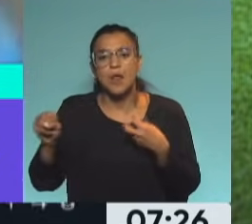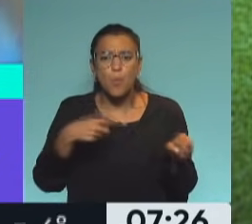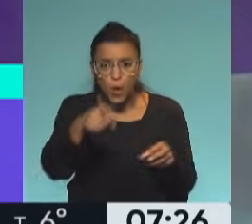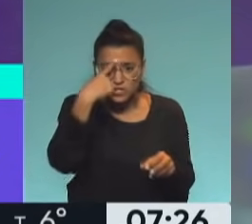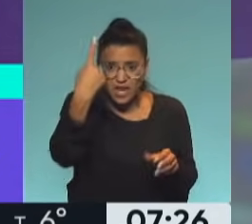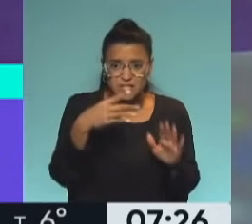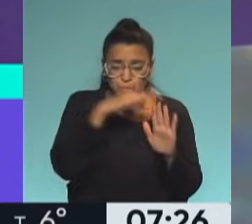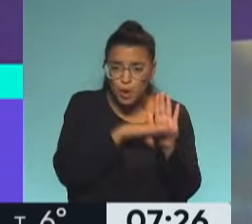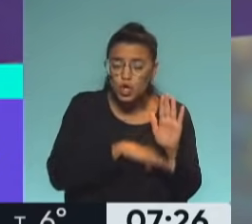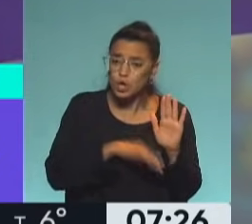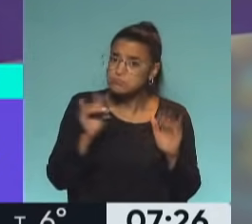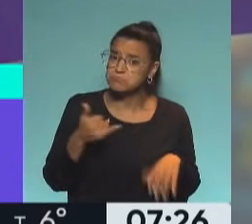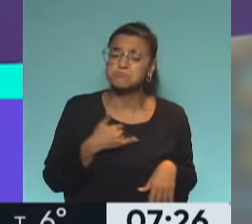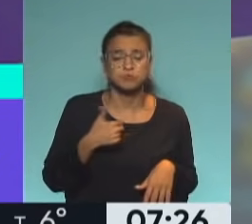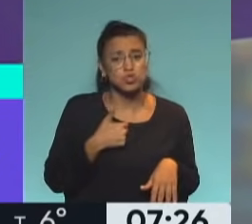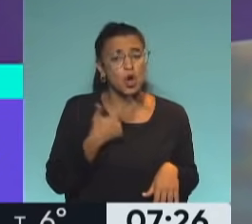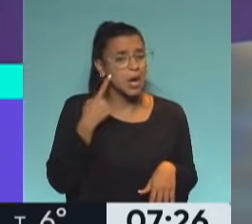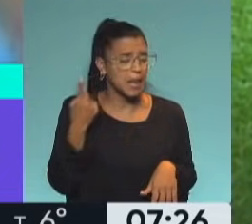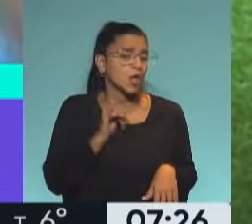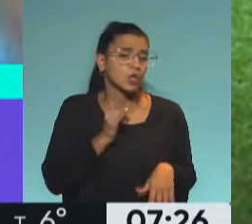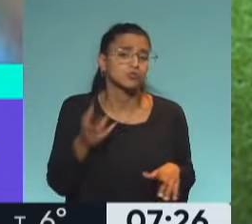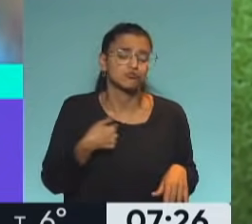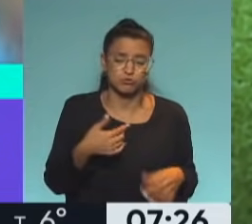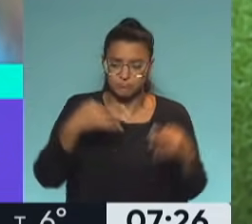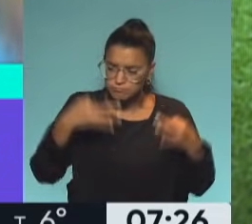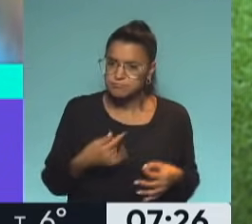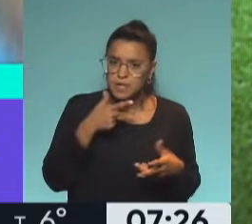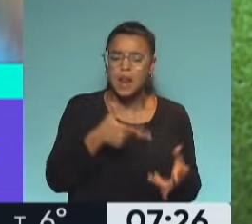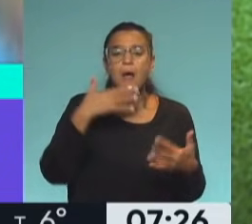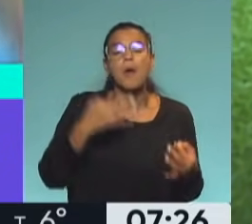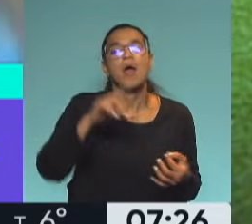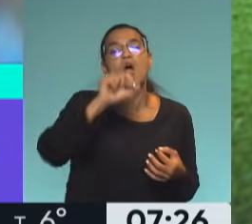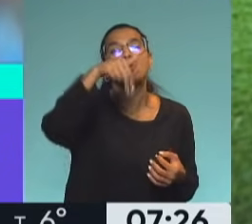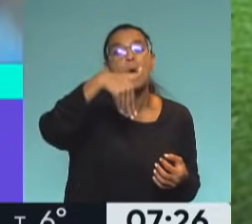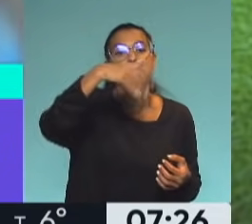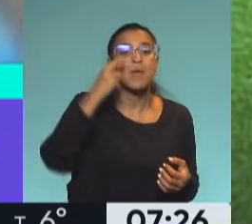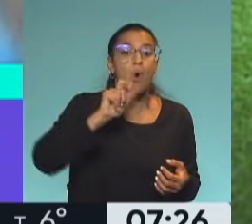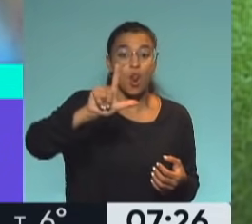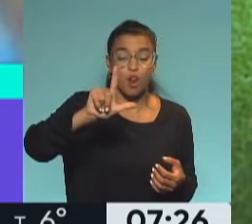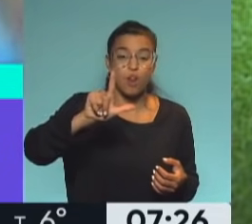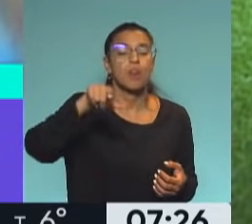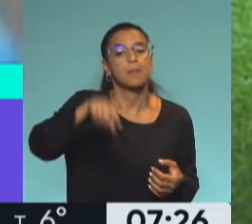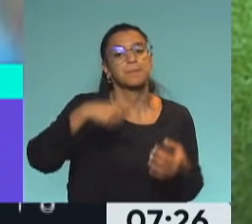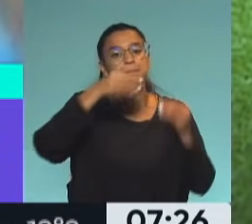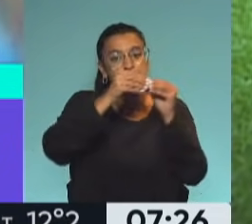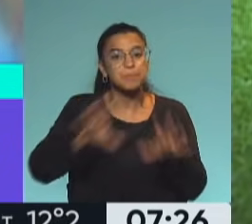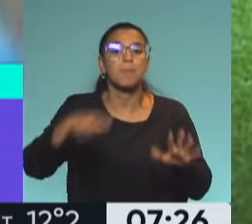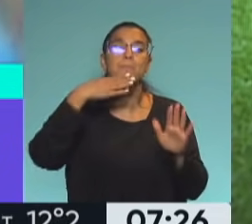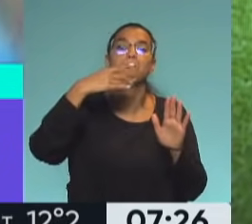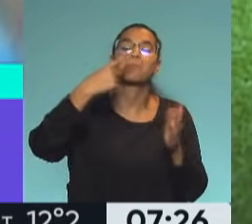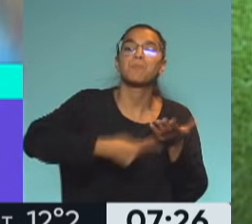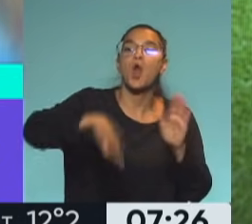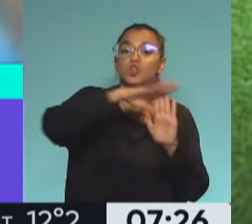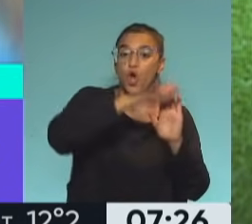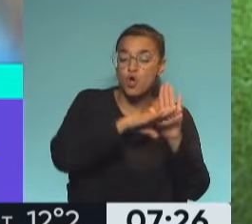protocolos? Yo creo en los protocolos. Mira, voy a ser absolutamente sincero. Conmebol fue la que inició los protocolos para que